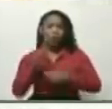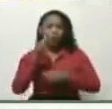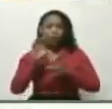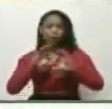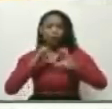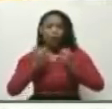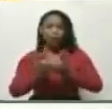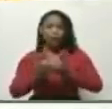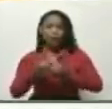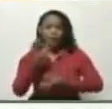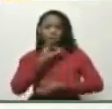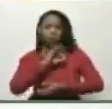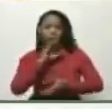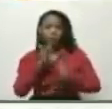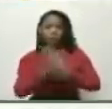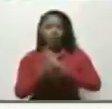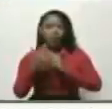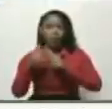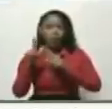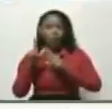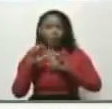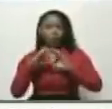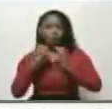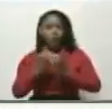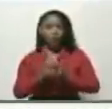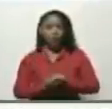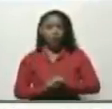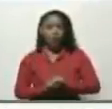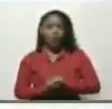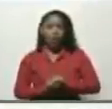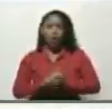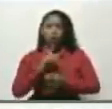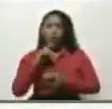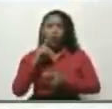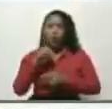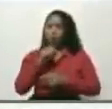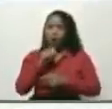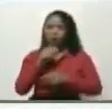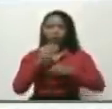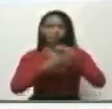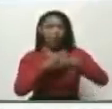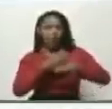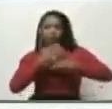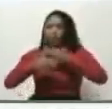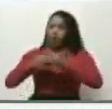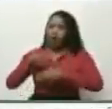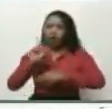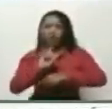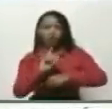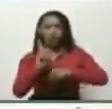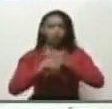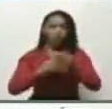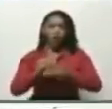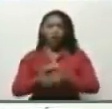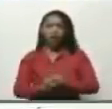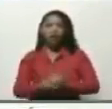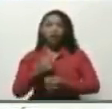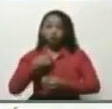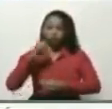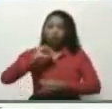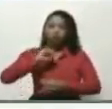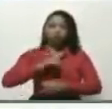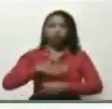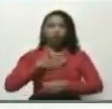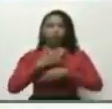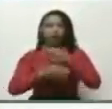clases sobre otras clases. No harás esto, no harás esto, no harás esto y no harás esto. Yo sí puedo. Yo sí lo puedo